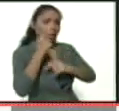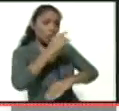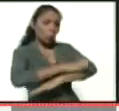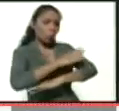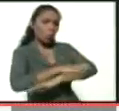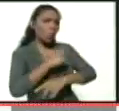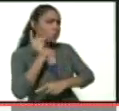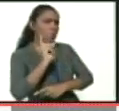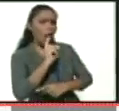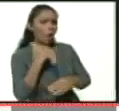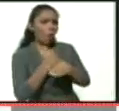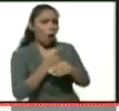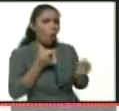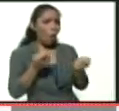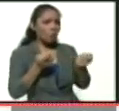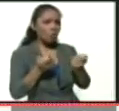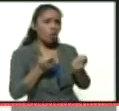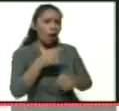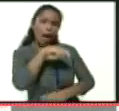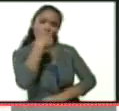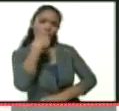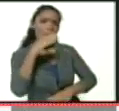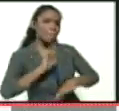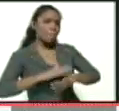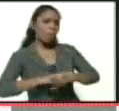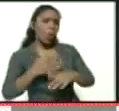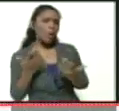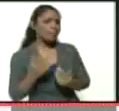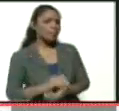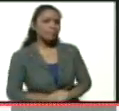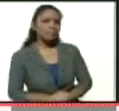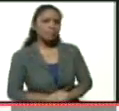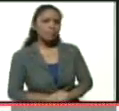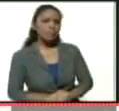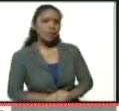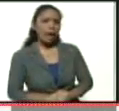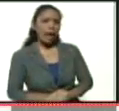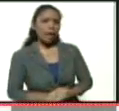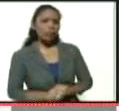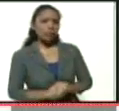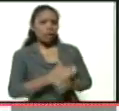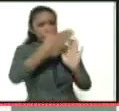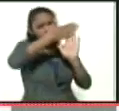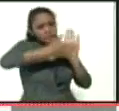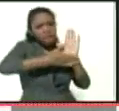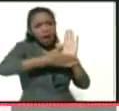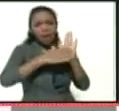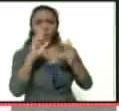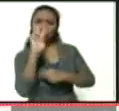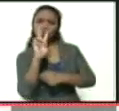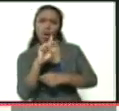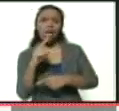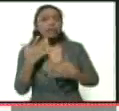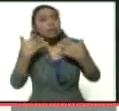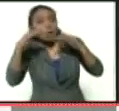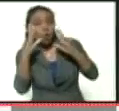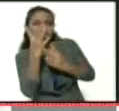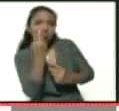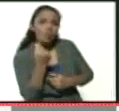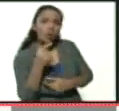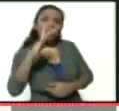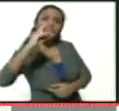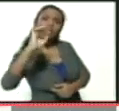es para controlar la droga, porque por la fachada venezolana, según los números de la